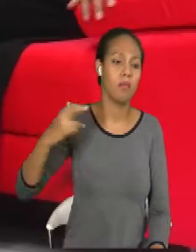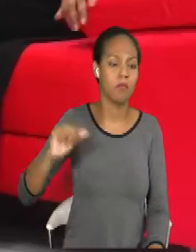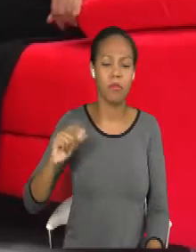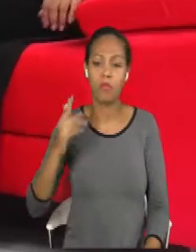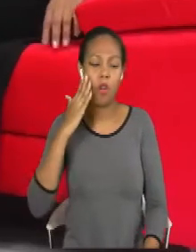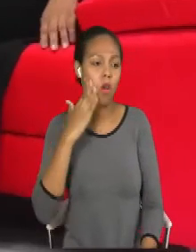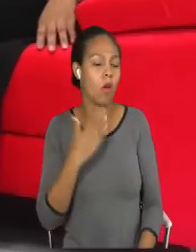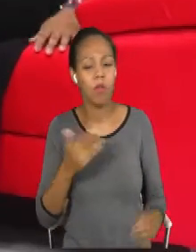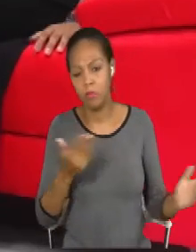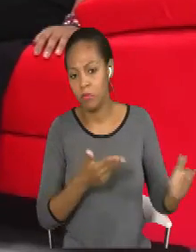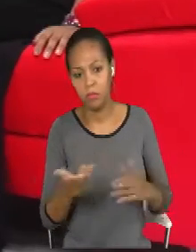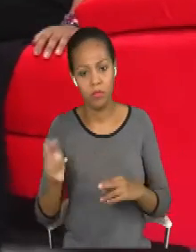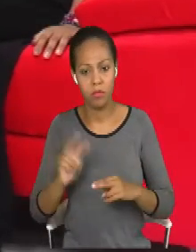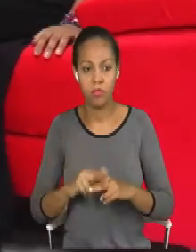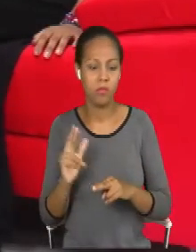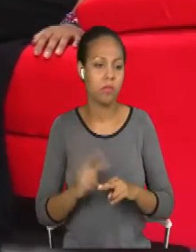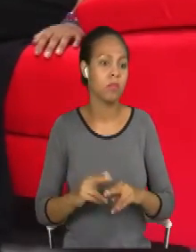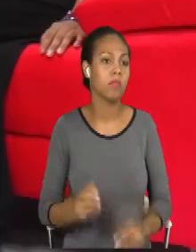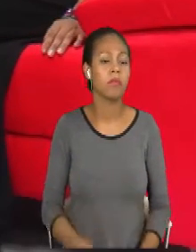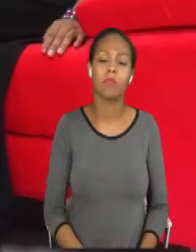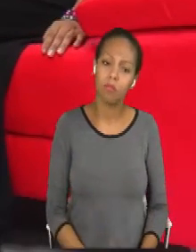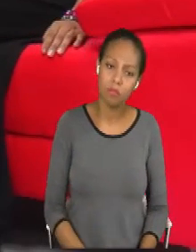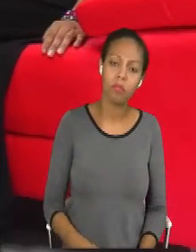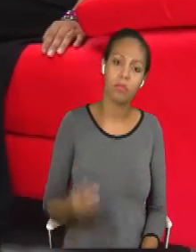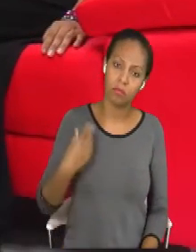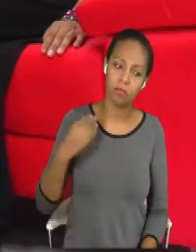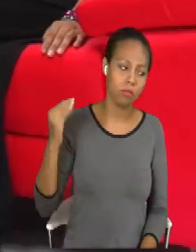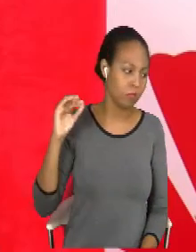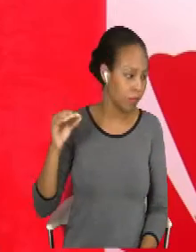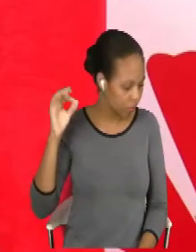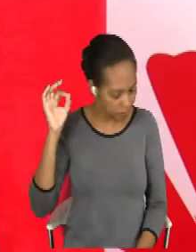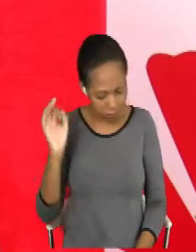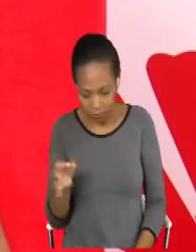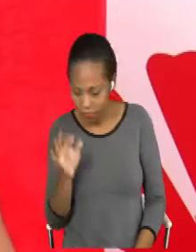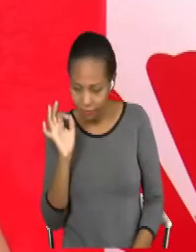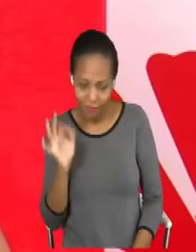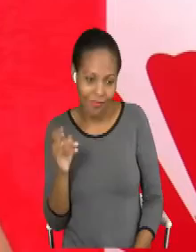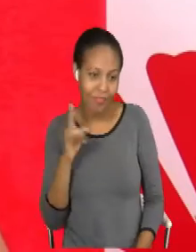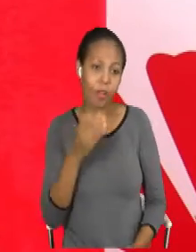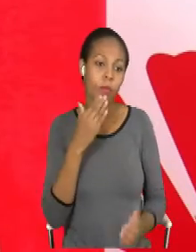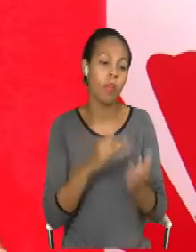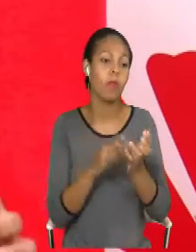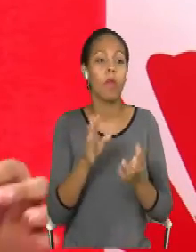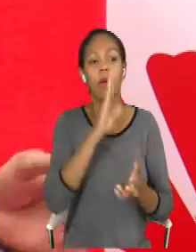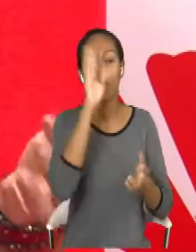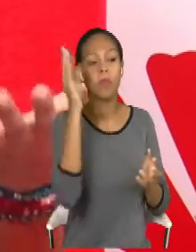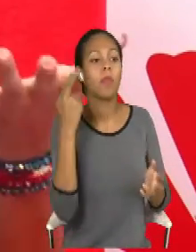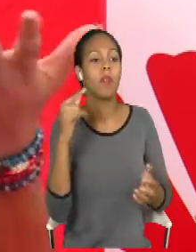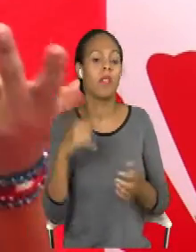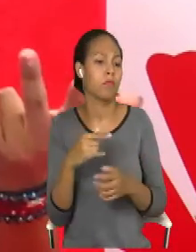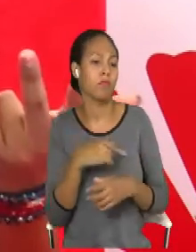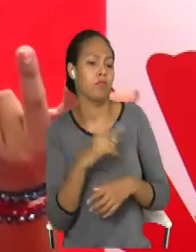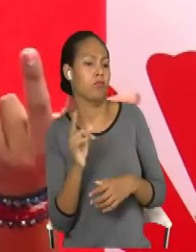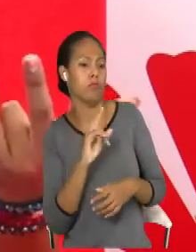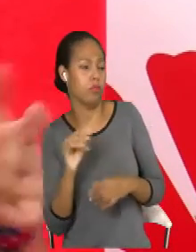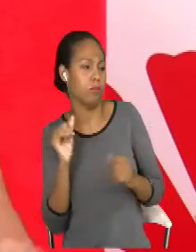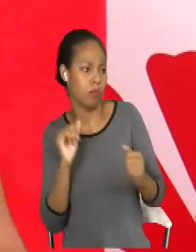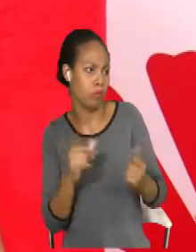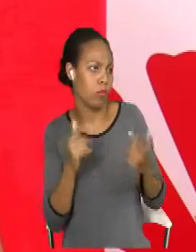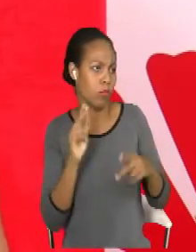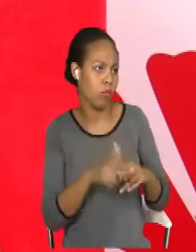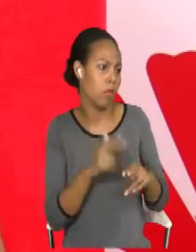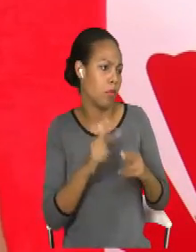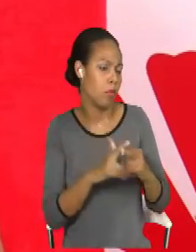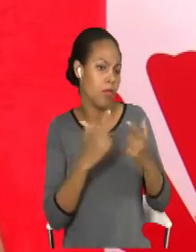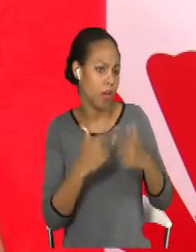son. Diego, y yo le aseguro que solo por esa doctrina que tienen ustedes de decir, no, se pueden venir en su libre expresión,